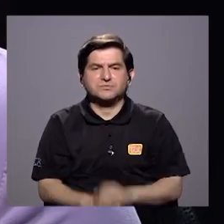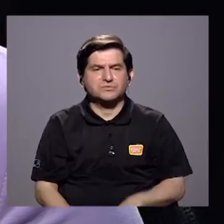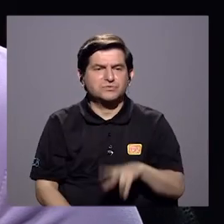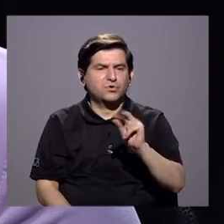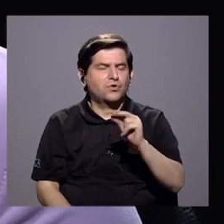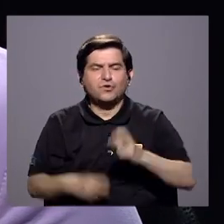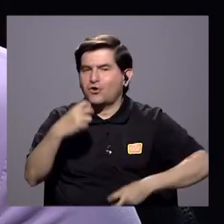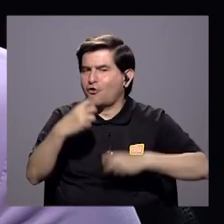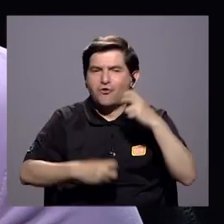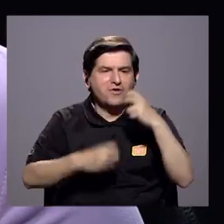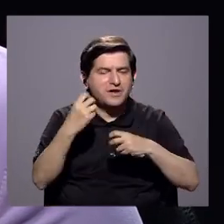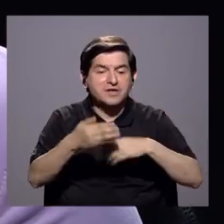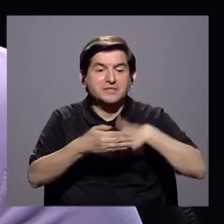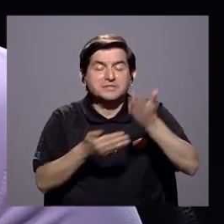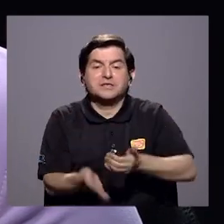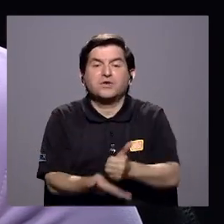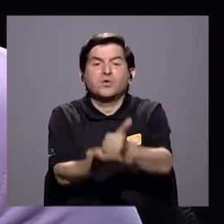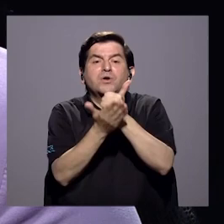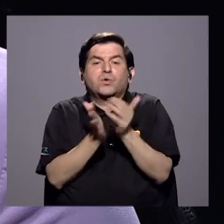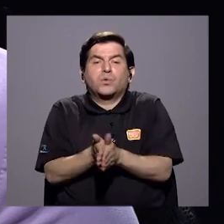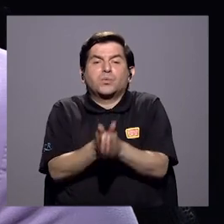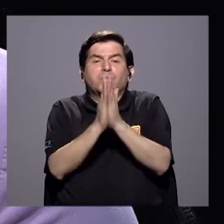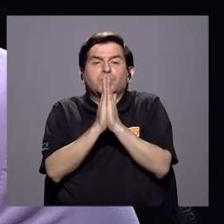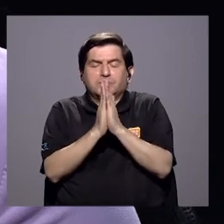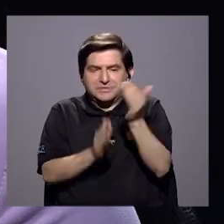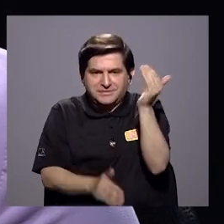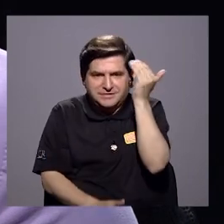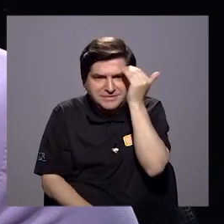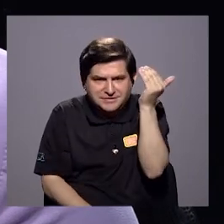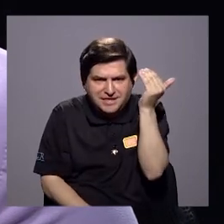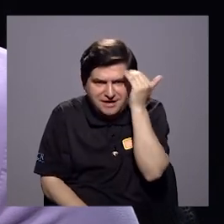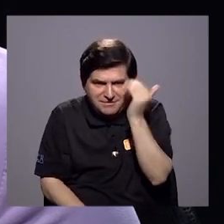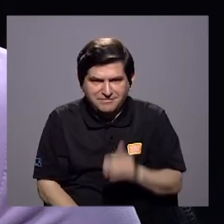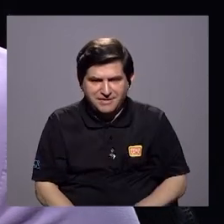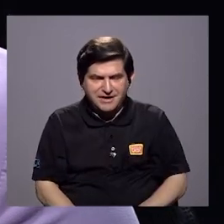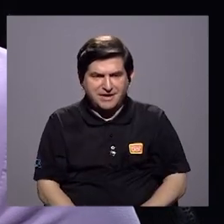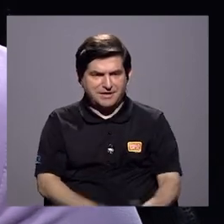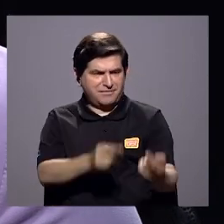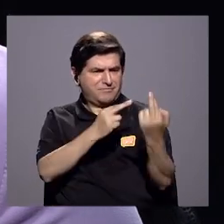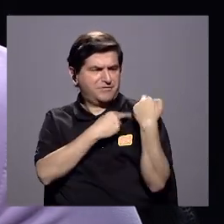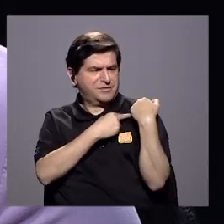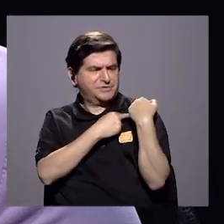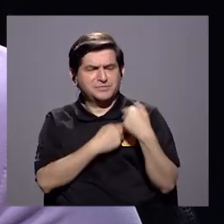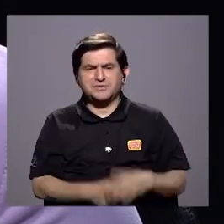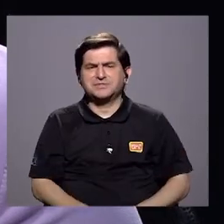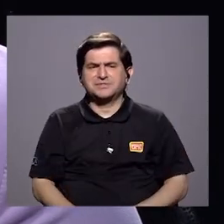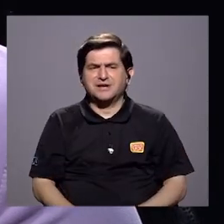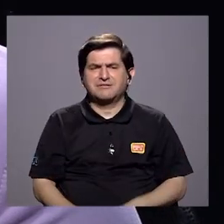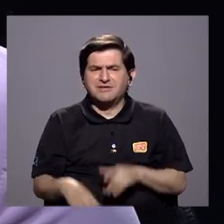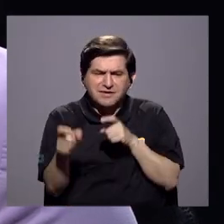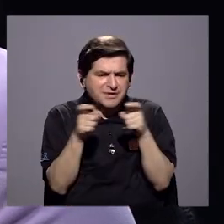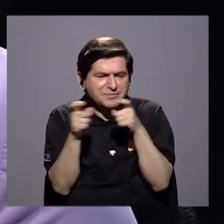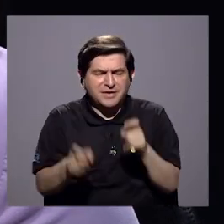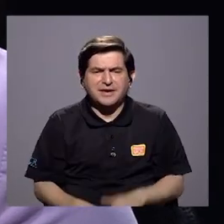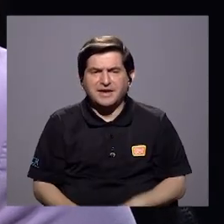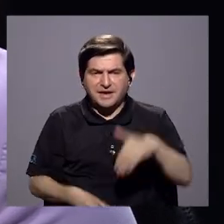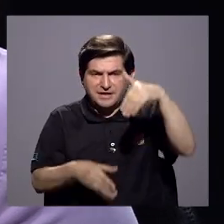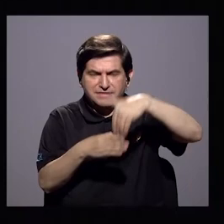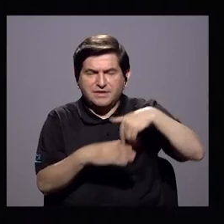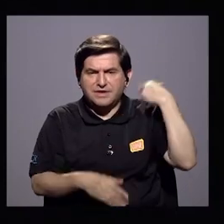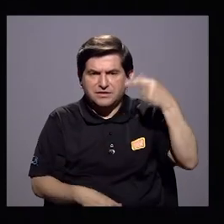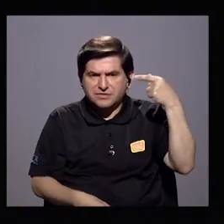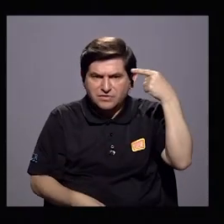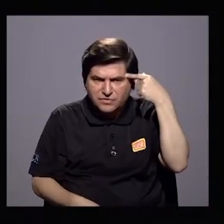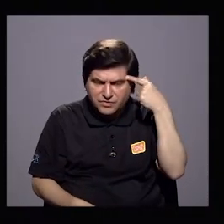que llegar a una crisis para pedir ayuda. Tienen que saber manejar la responsabilidad de lo que significan en el aparato